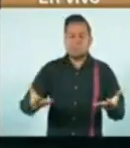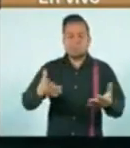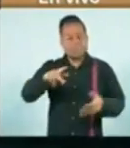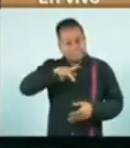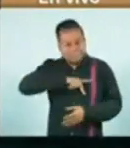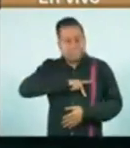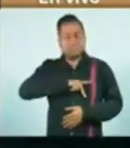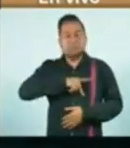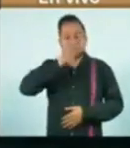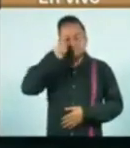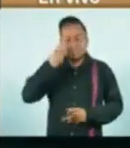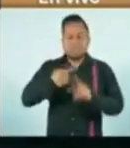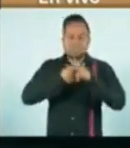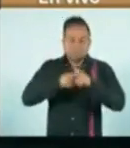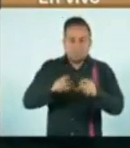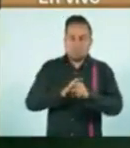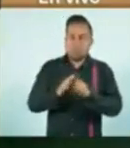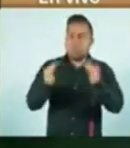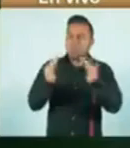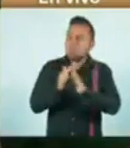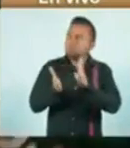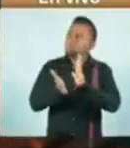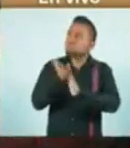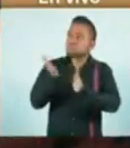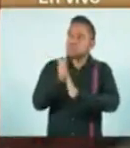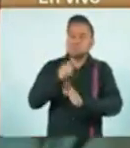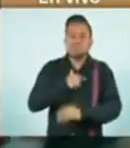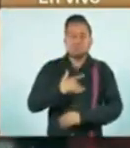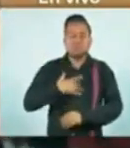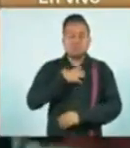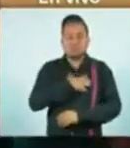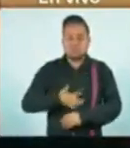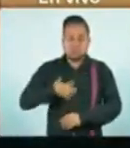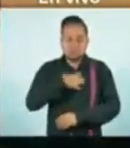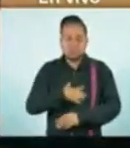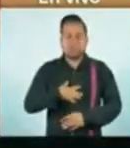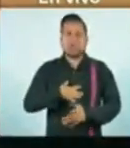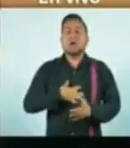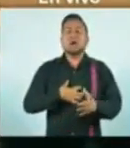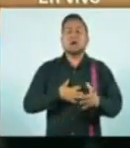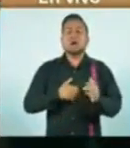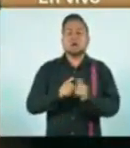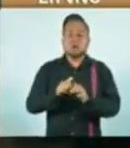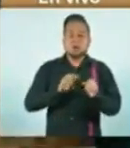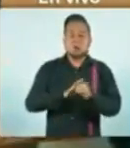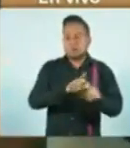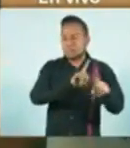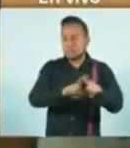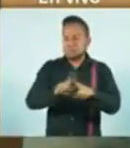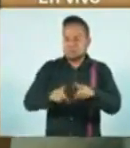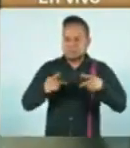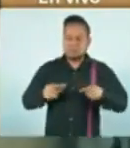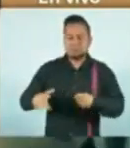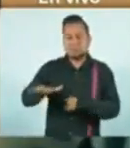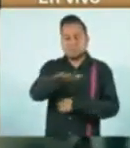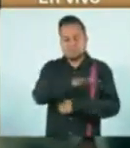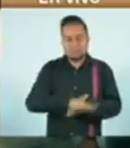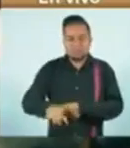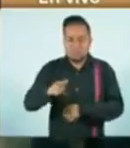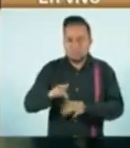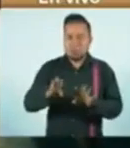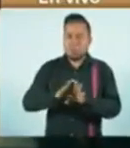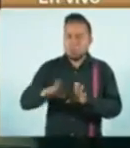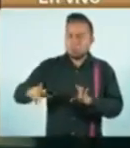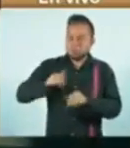empezar a hacer una casita, ¿no? Yo estoy muy contento con todas estas, con todas estas personas, ¿no? que nos gobiernan,